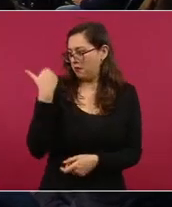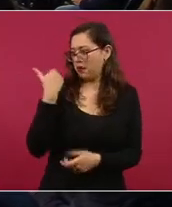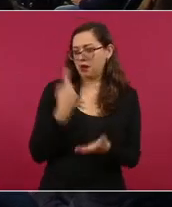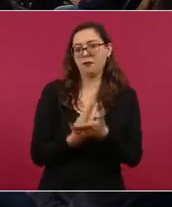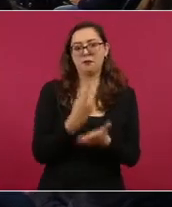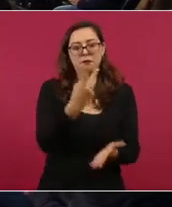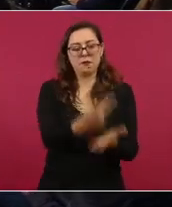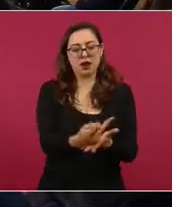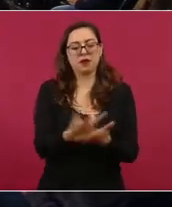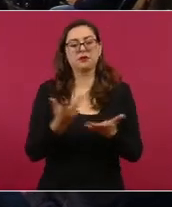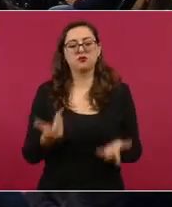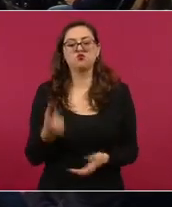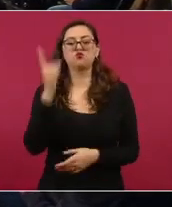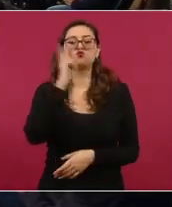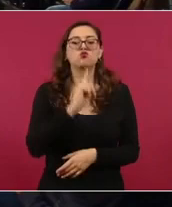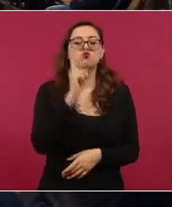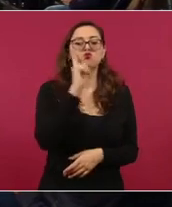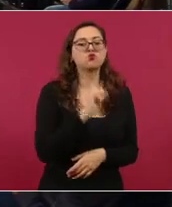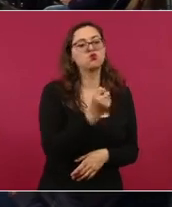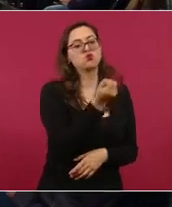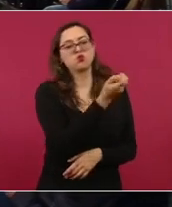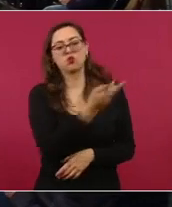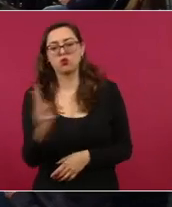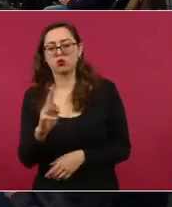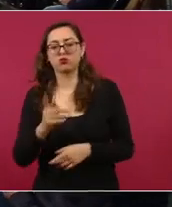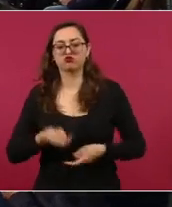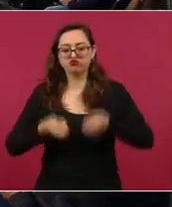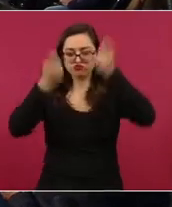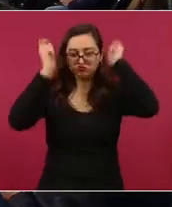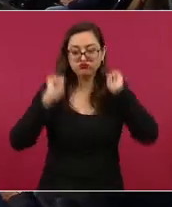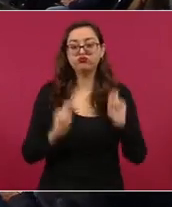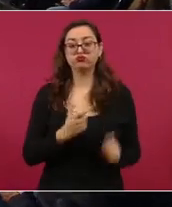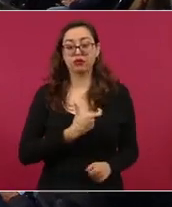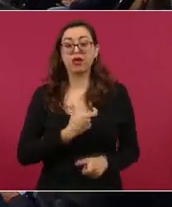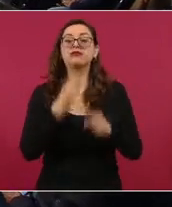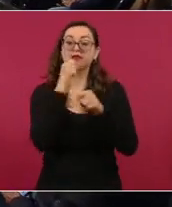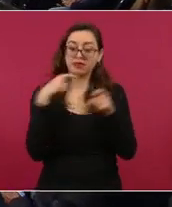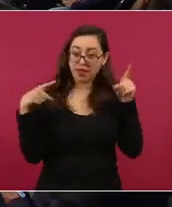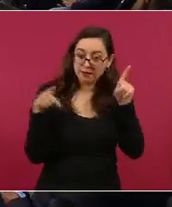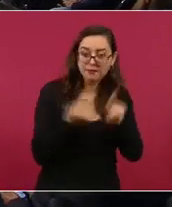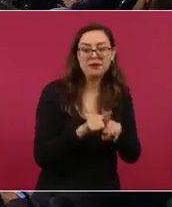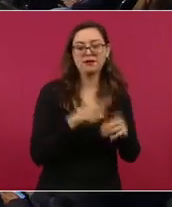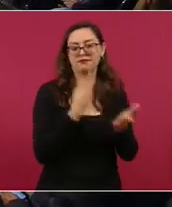las que participaron, mujeres, y su entrenadora.